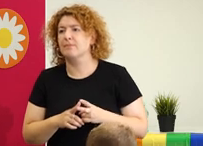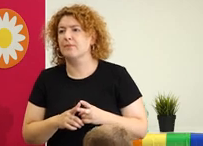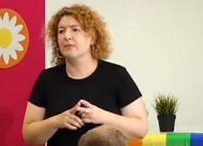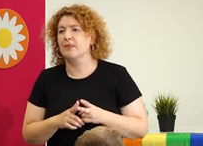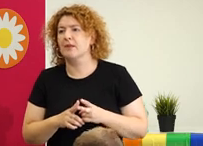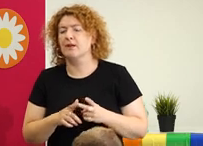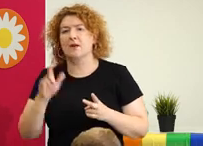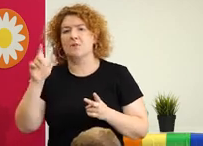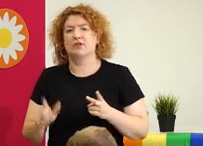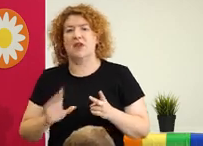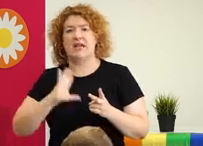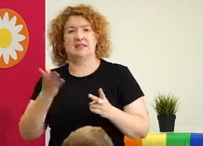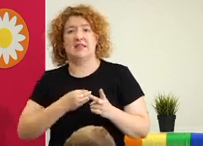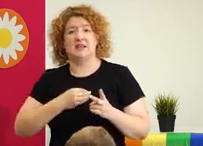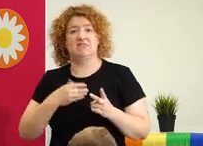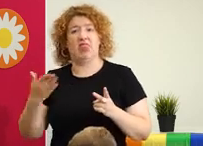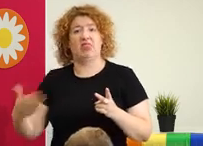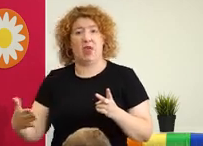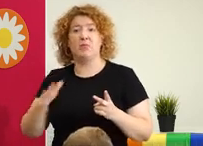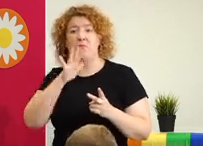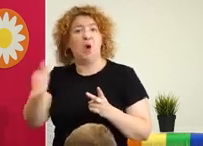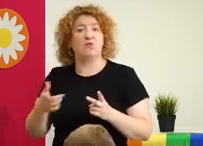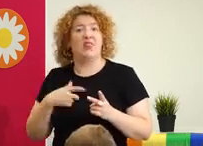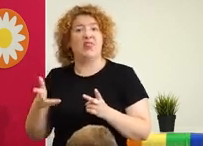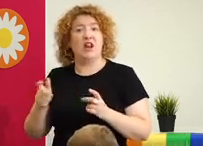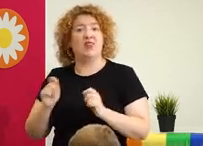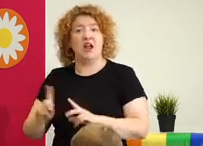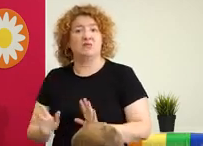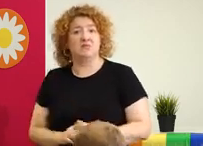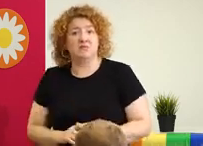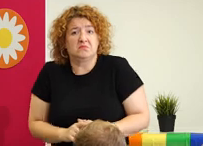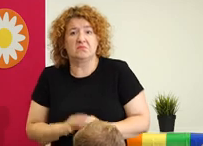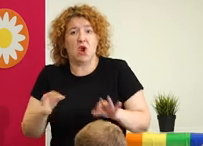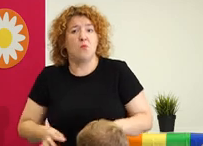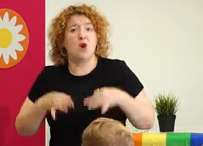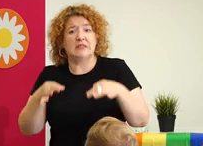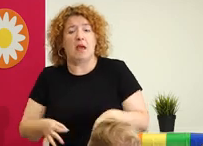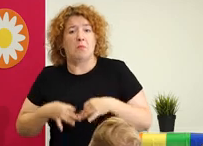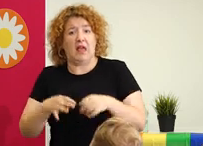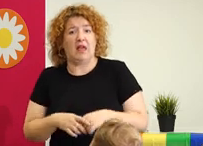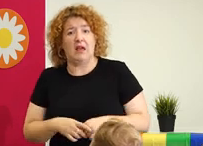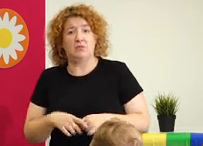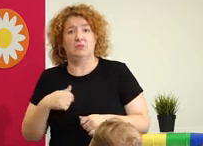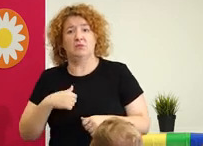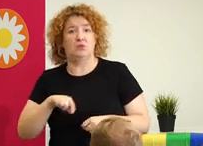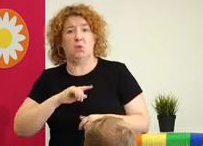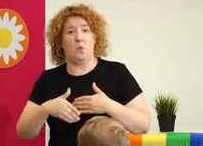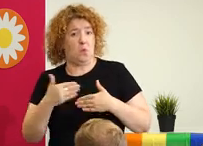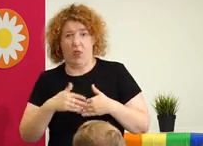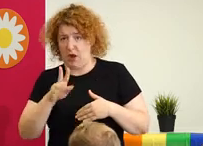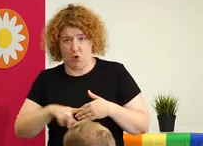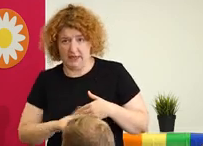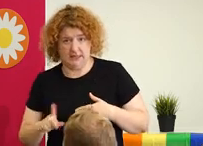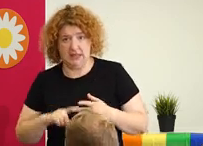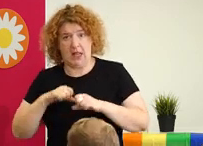a las personas trans. Y fíjense, no hay nada nuevo tampoco. Lo mismo que nosotros no somos una moda,